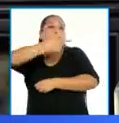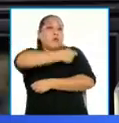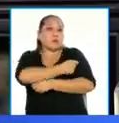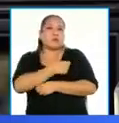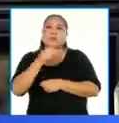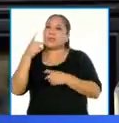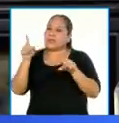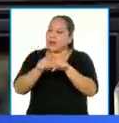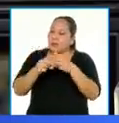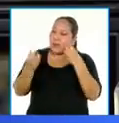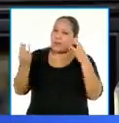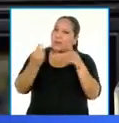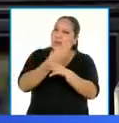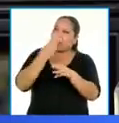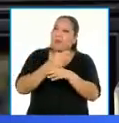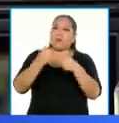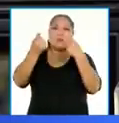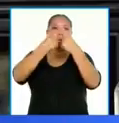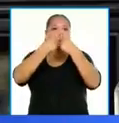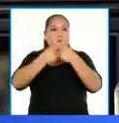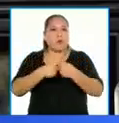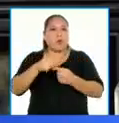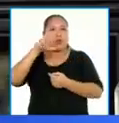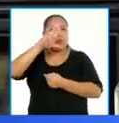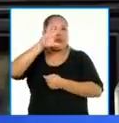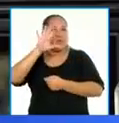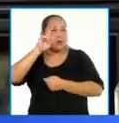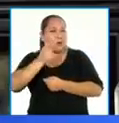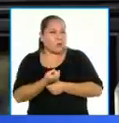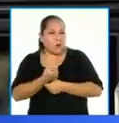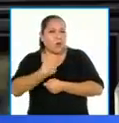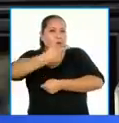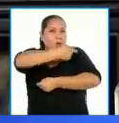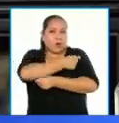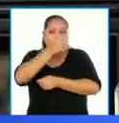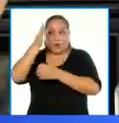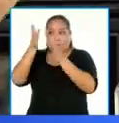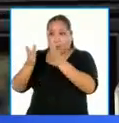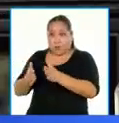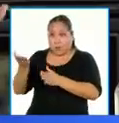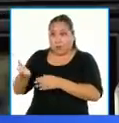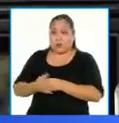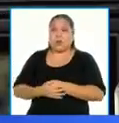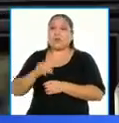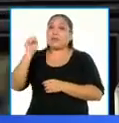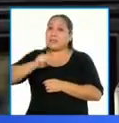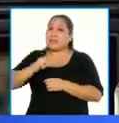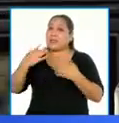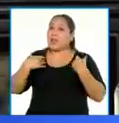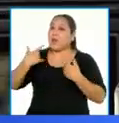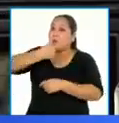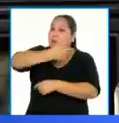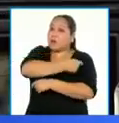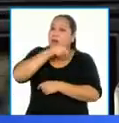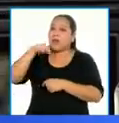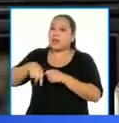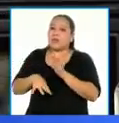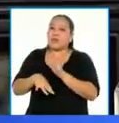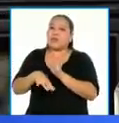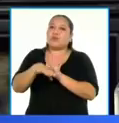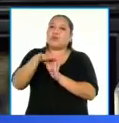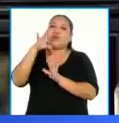matemáticas también y multiplicamos los 35.000 vacunadores que tenemos, y ojo, si tenemos vacunas disponibles, esto se